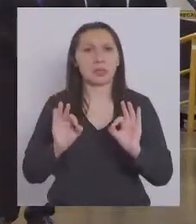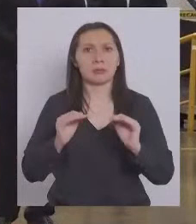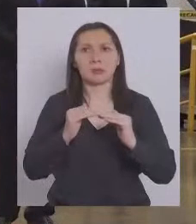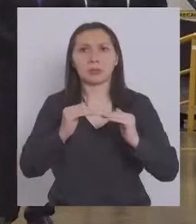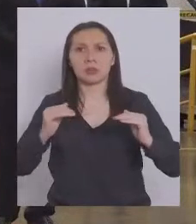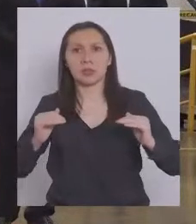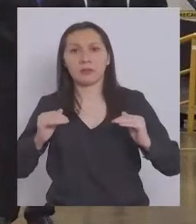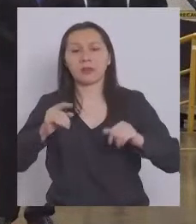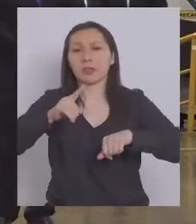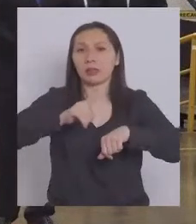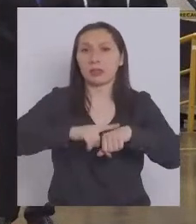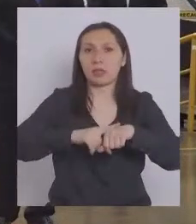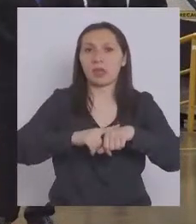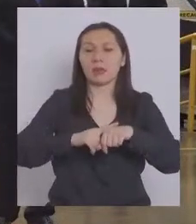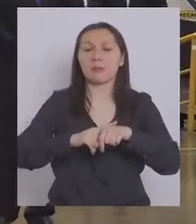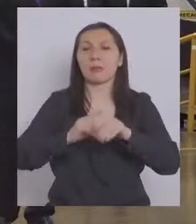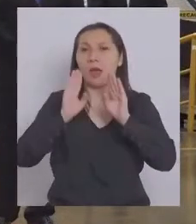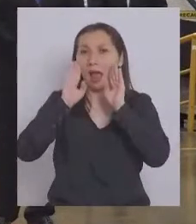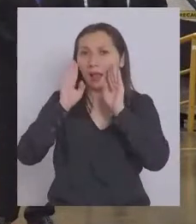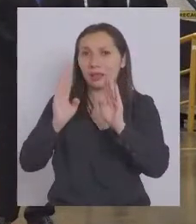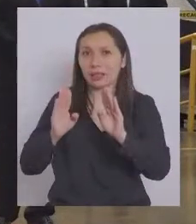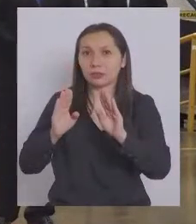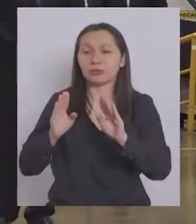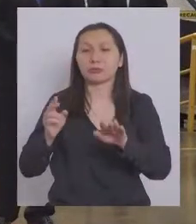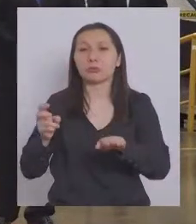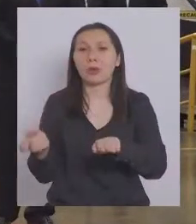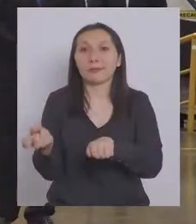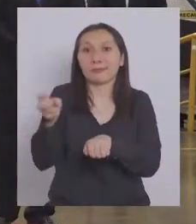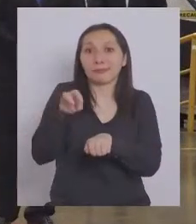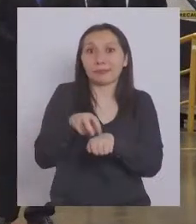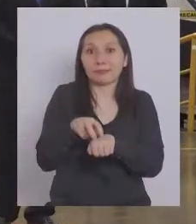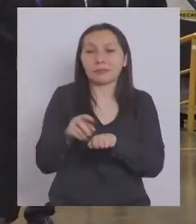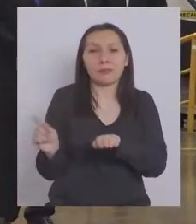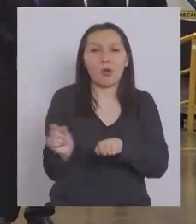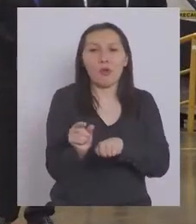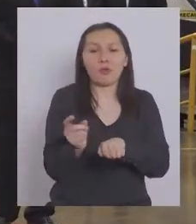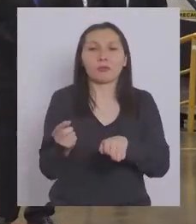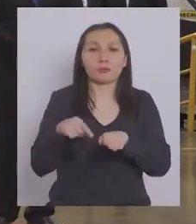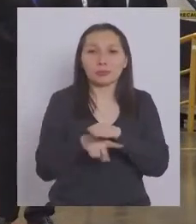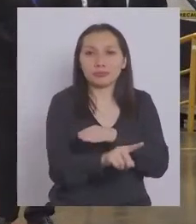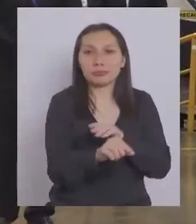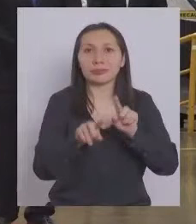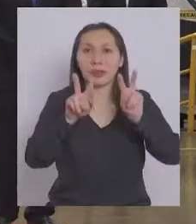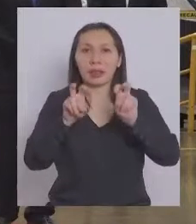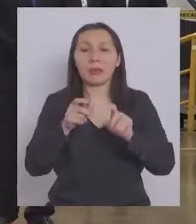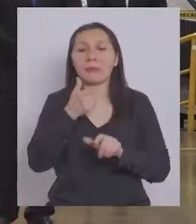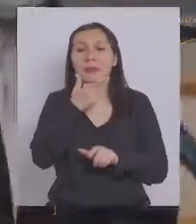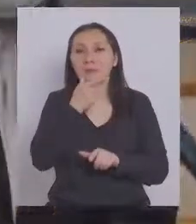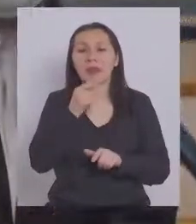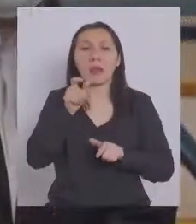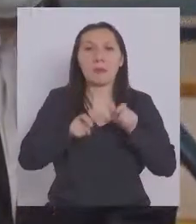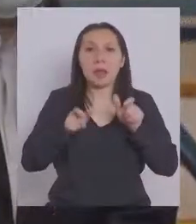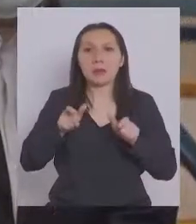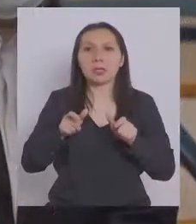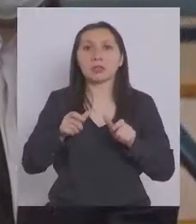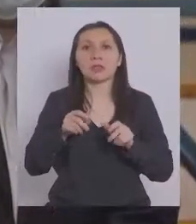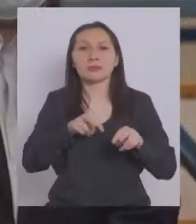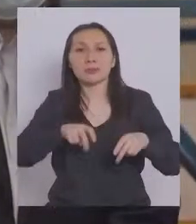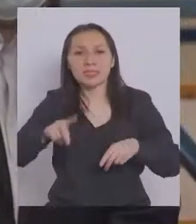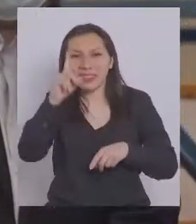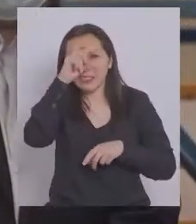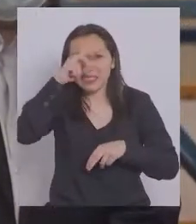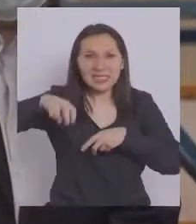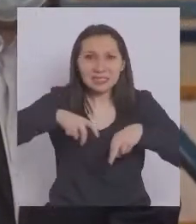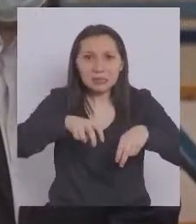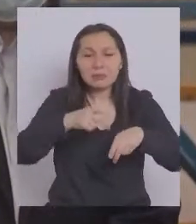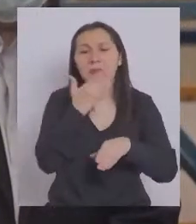por lo tanto el tiempo de tensión en las estaciones mucho más corto, la facilidad para la gente con movilidad reducida mucho